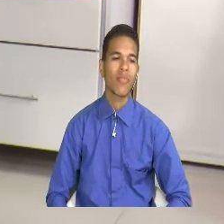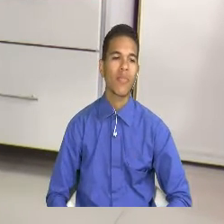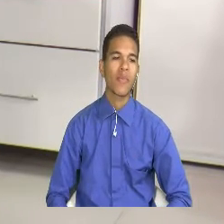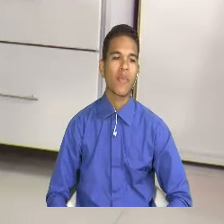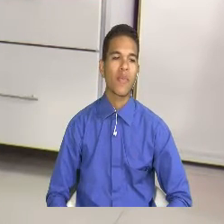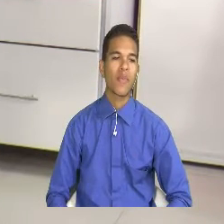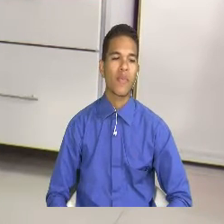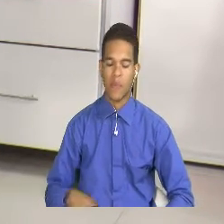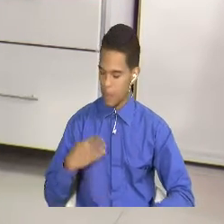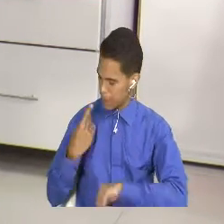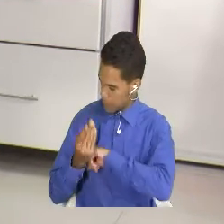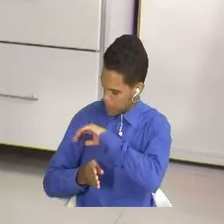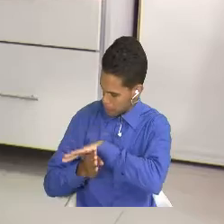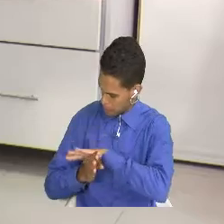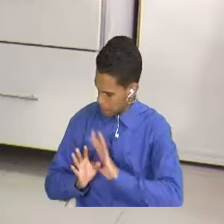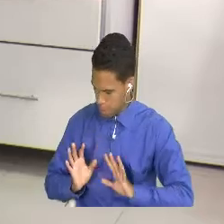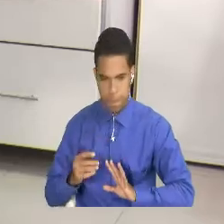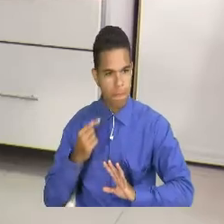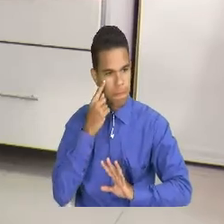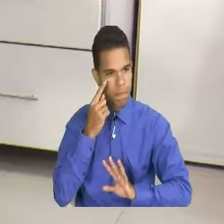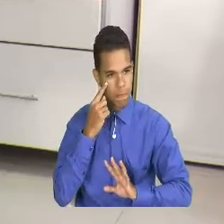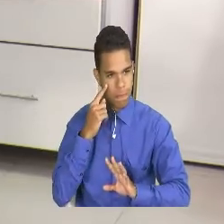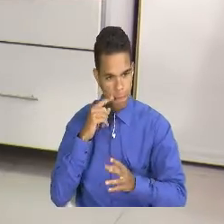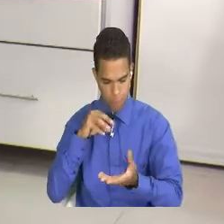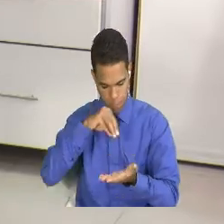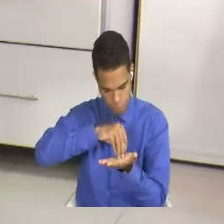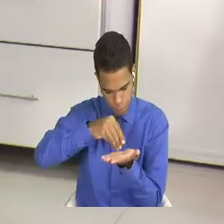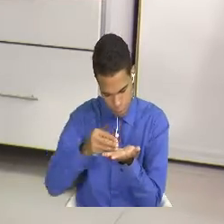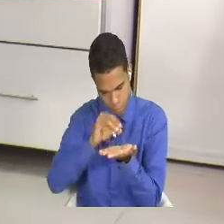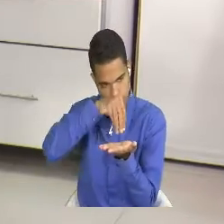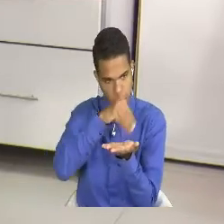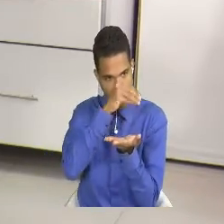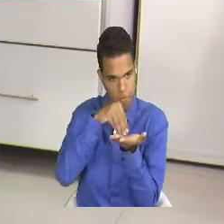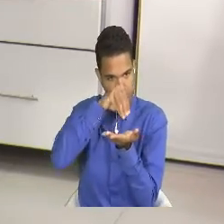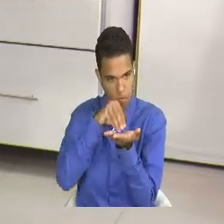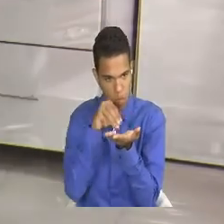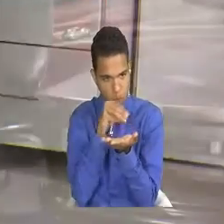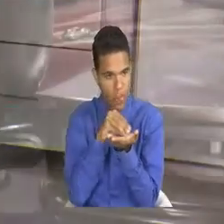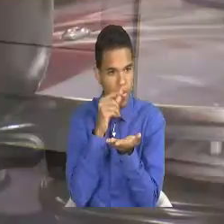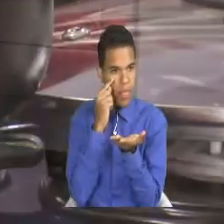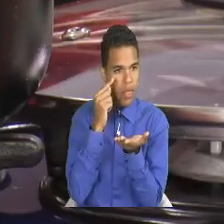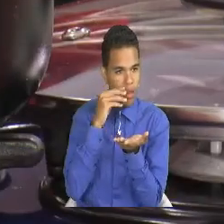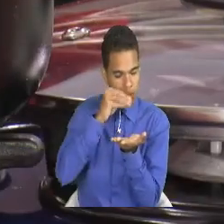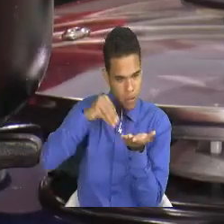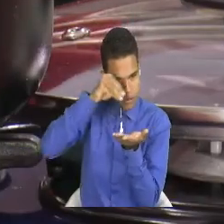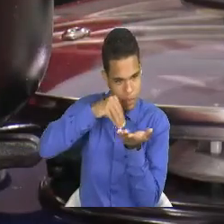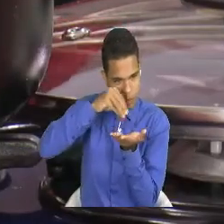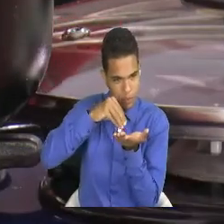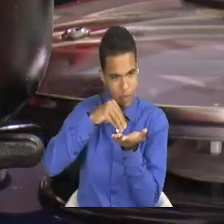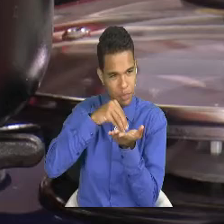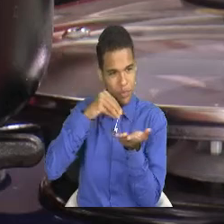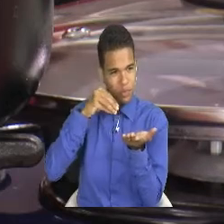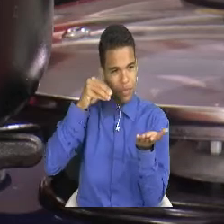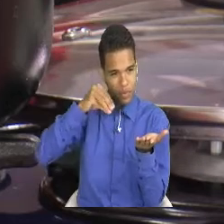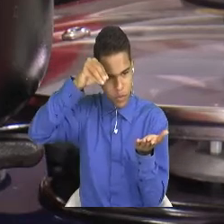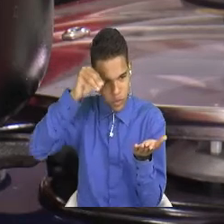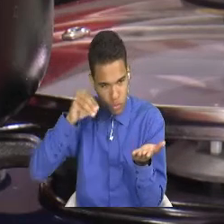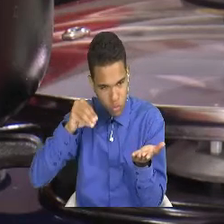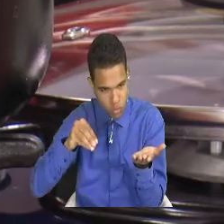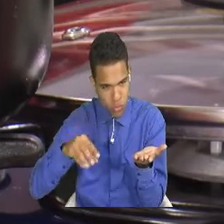entonces a terminar nuestro ensamble, a ver cómo quedan estos aritos. Voy a hacer acá estos últimos tres y ya finalizamos